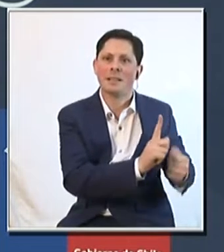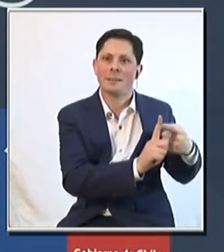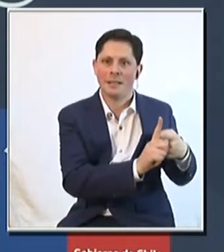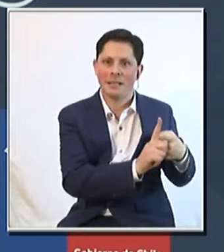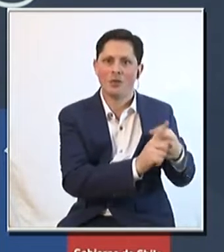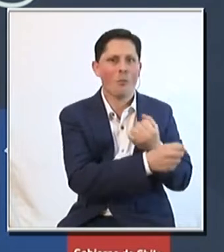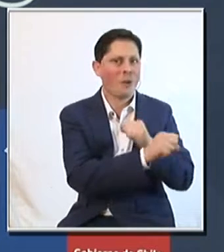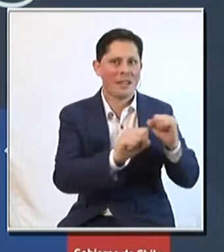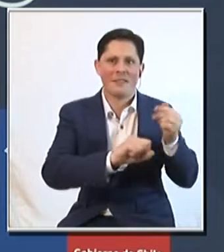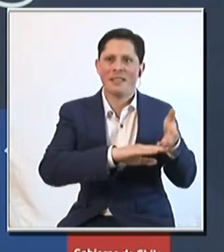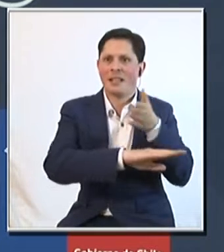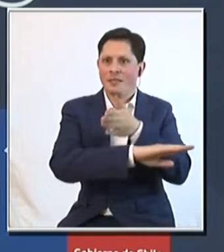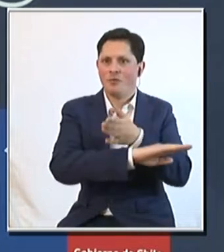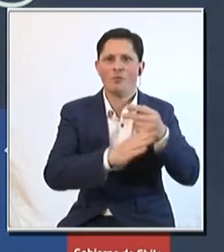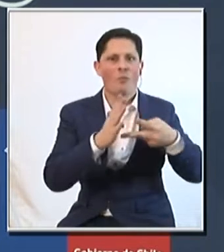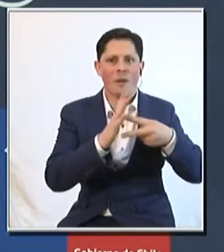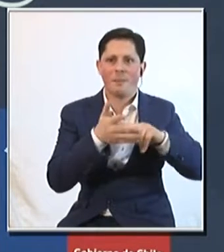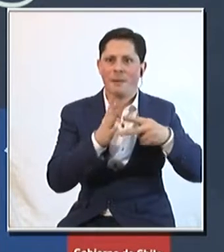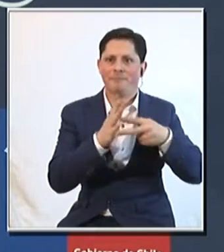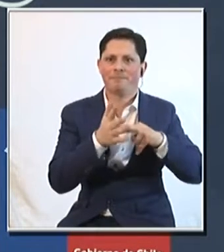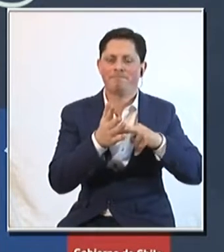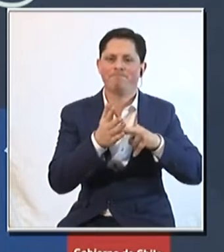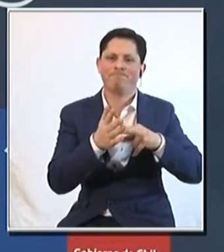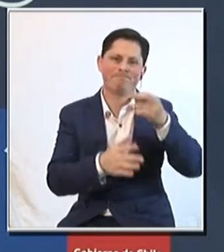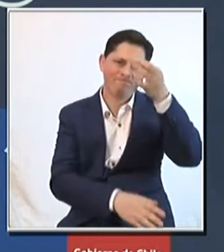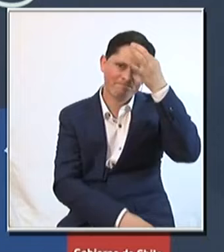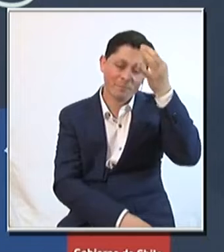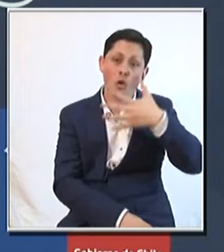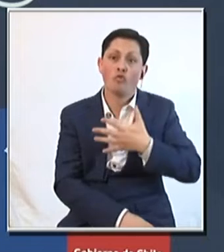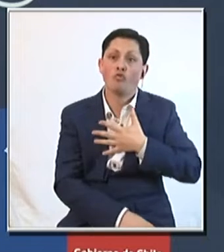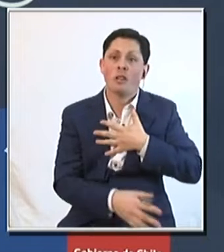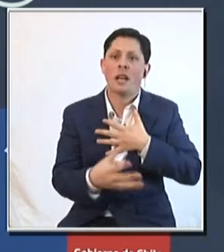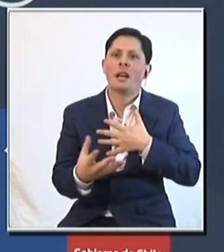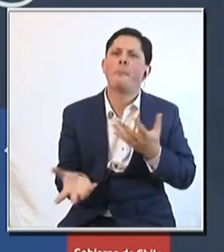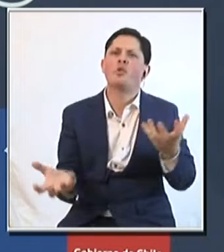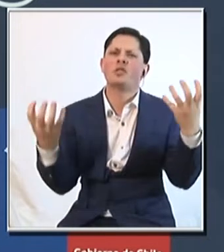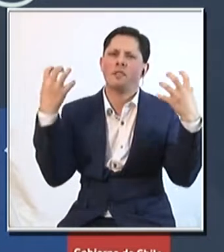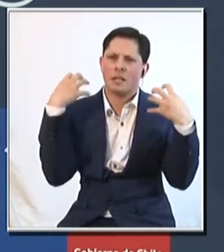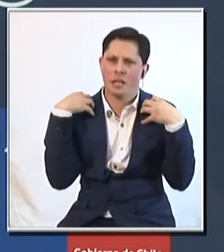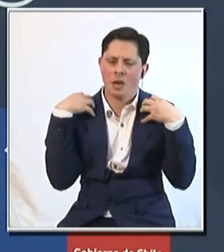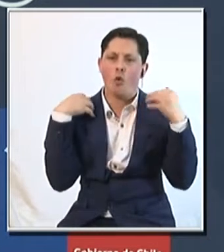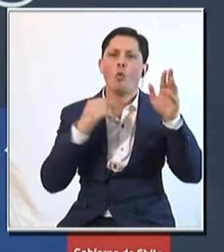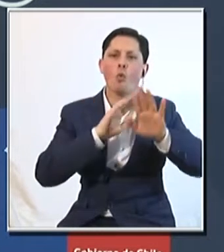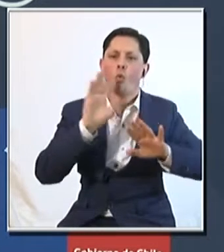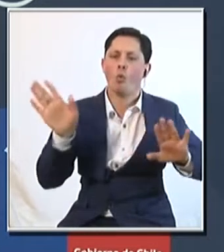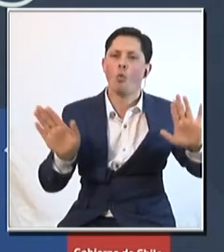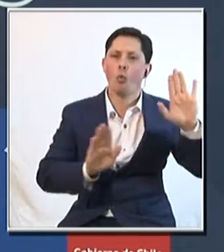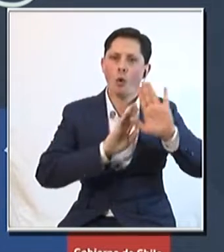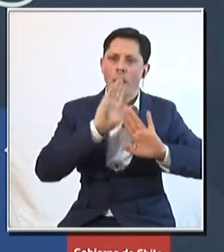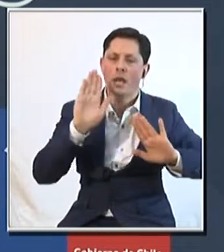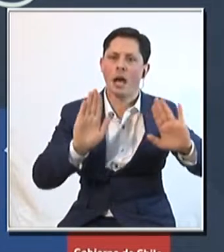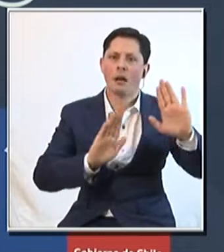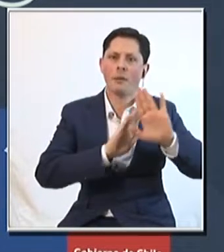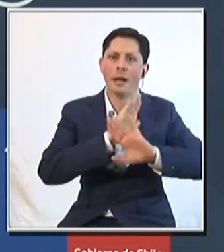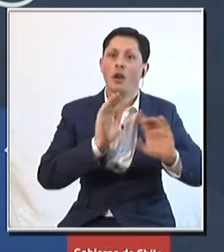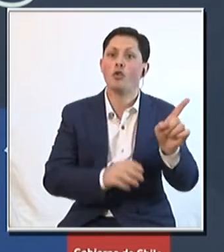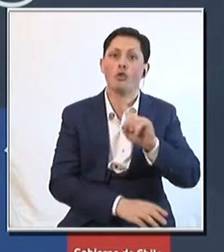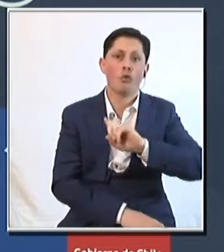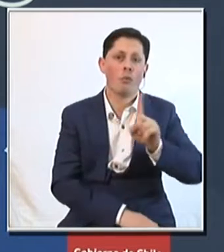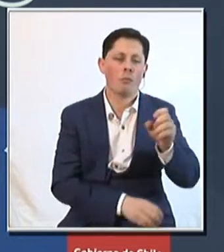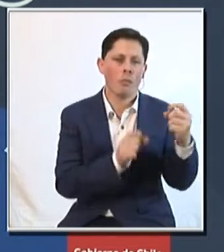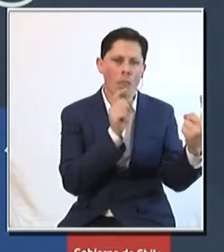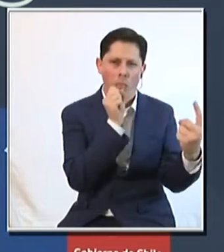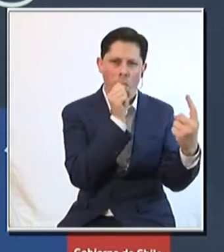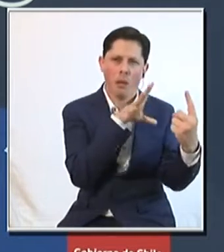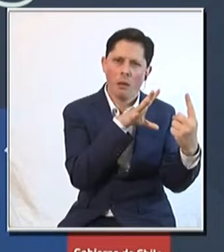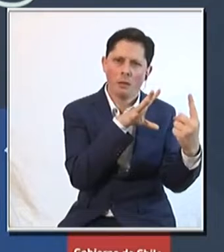evitar sus graves enfermedades. Nuestra responsabilidad, por tanto, además de cuidarnos para no enfermarnos ni contagiar a